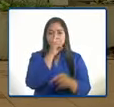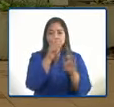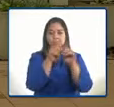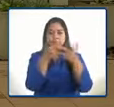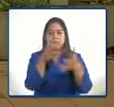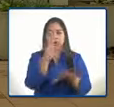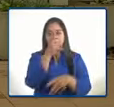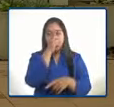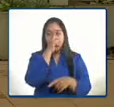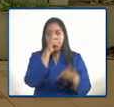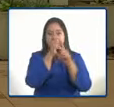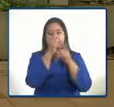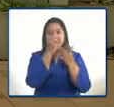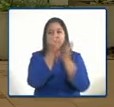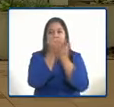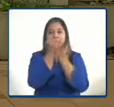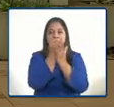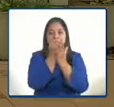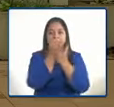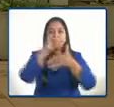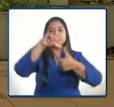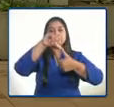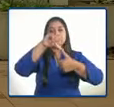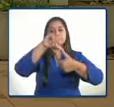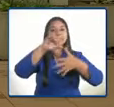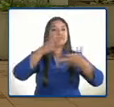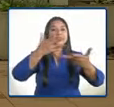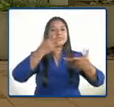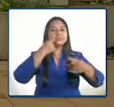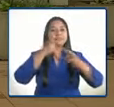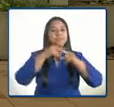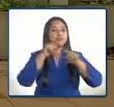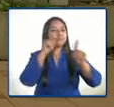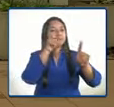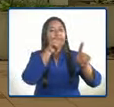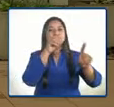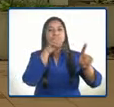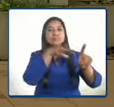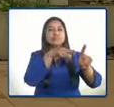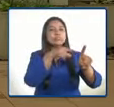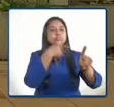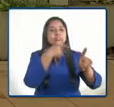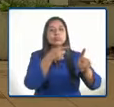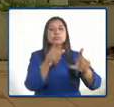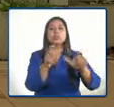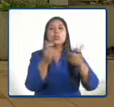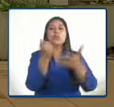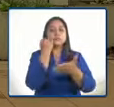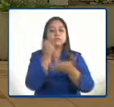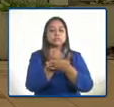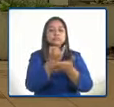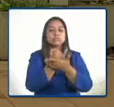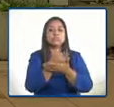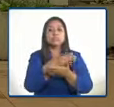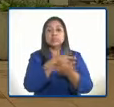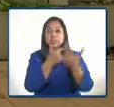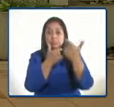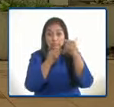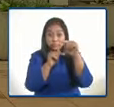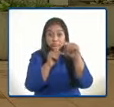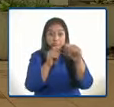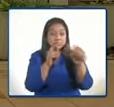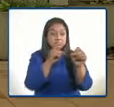Instituto Centroamericano, ¿a quiénes irá dirigido? ¿Cómo se pueden inscribir las personas y si se tiene un límite para ingresar a este